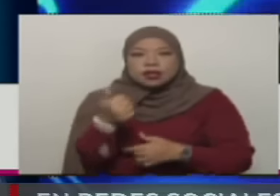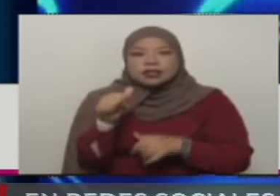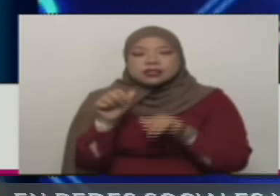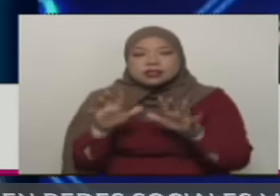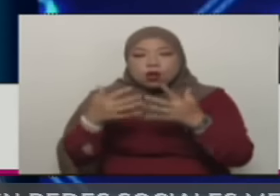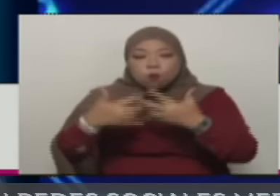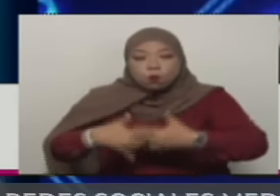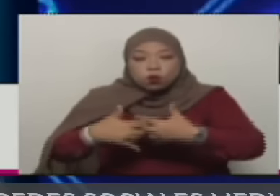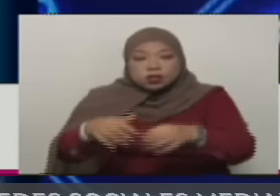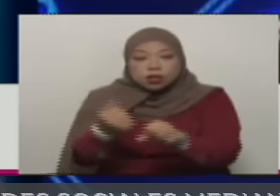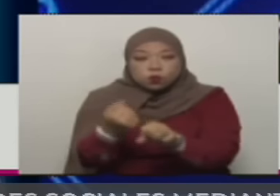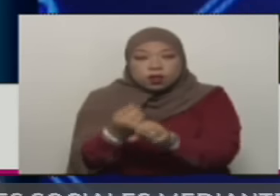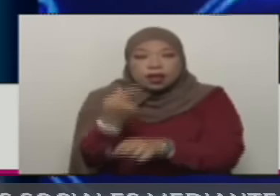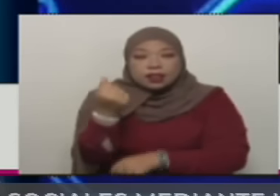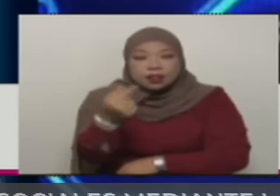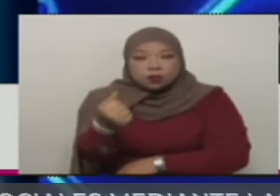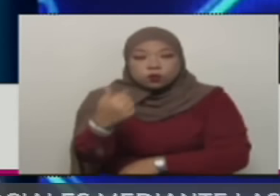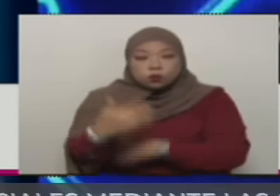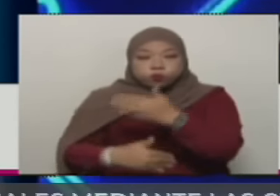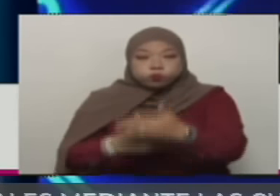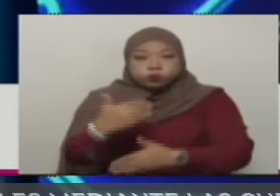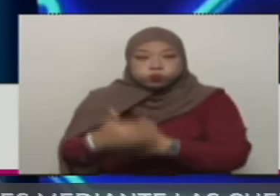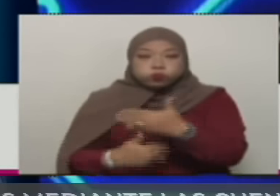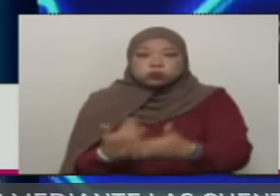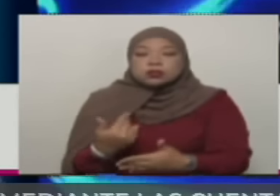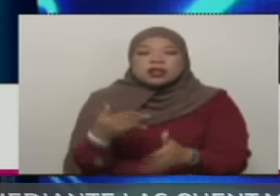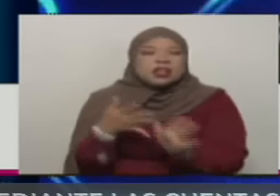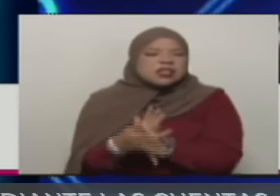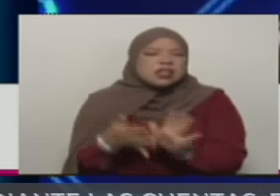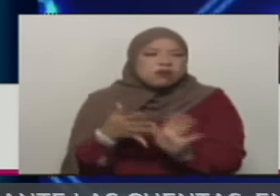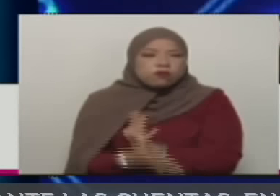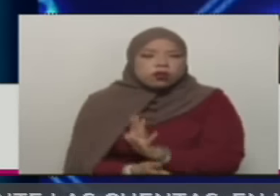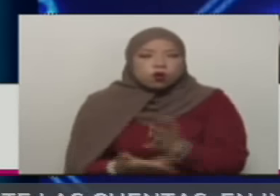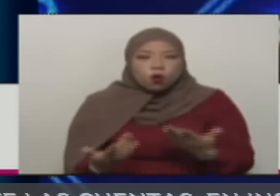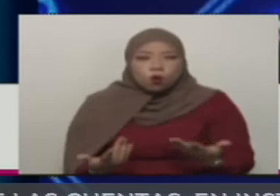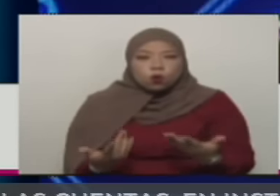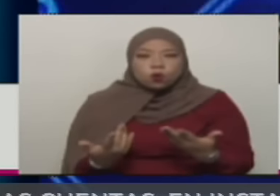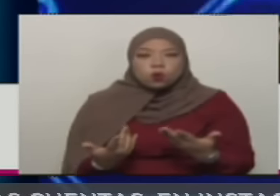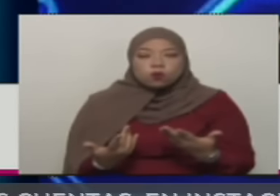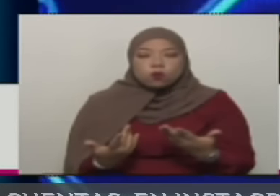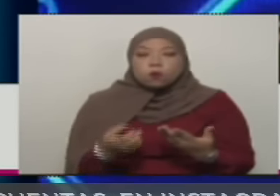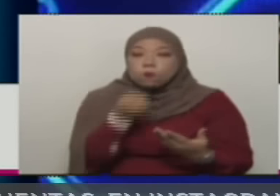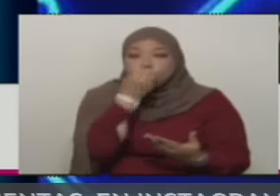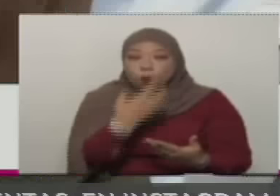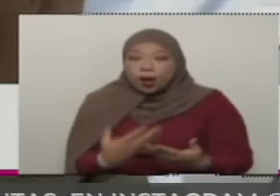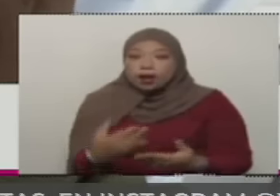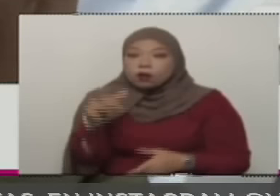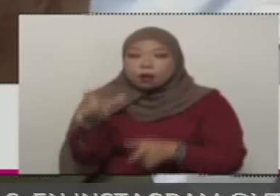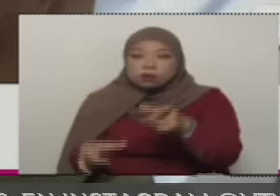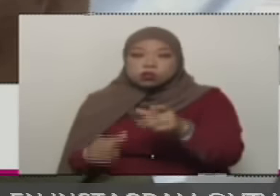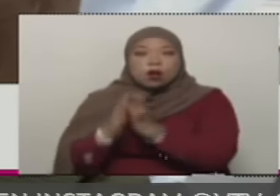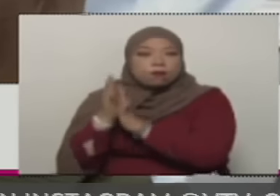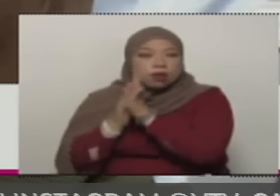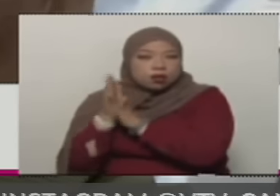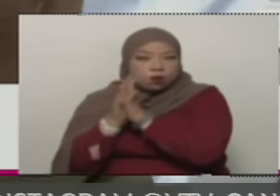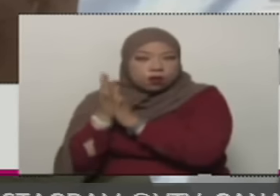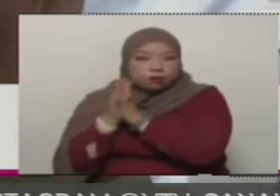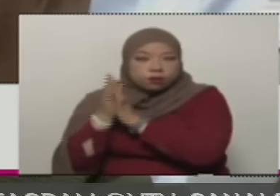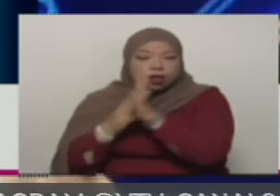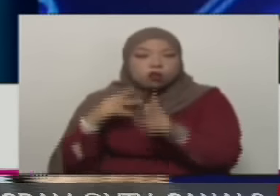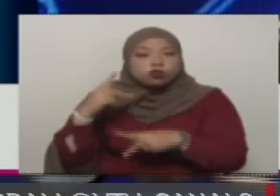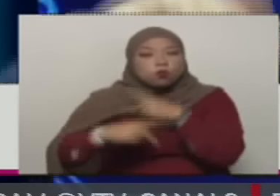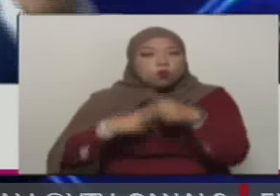16%, el doble del crecimiento económico. Quiere decir que se está dando un ciclo virtuoso de crecimiento, generación de